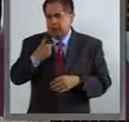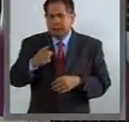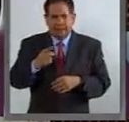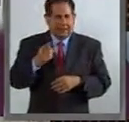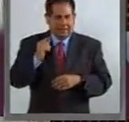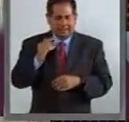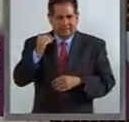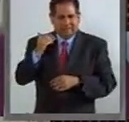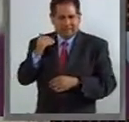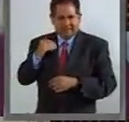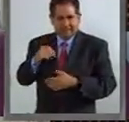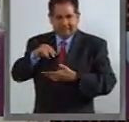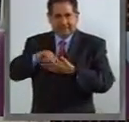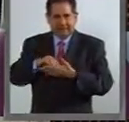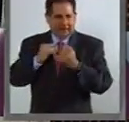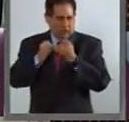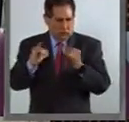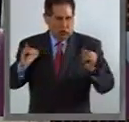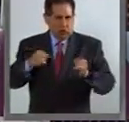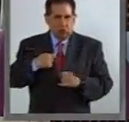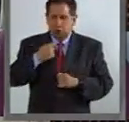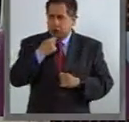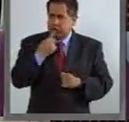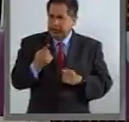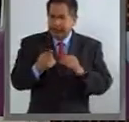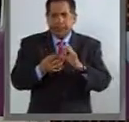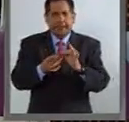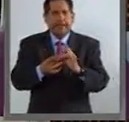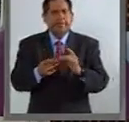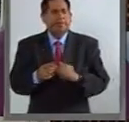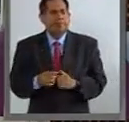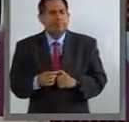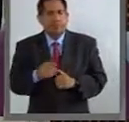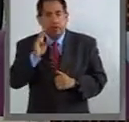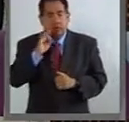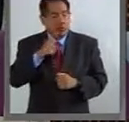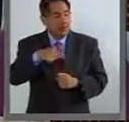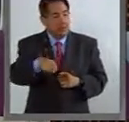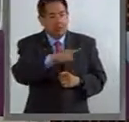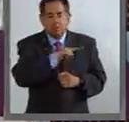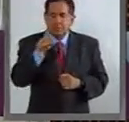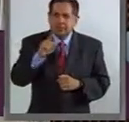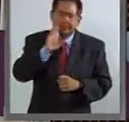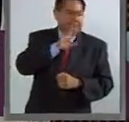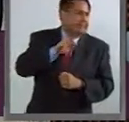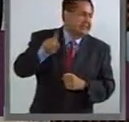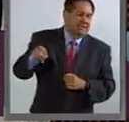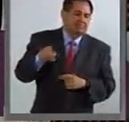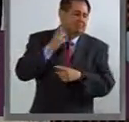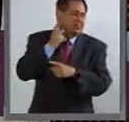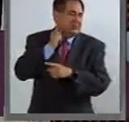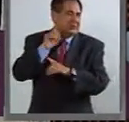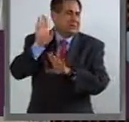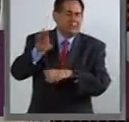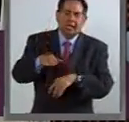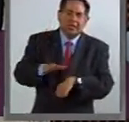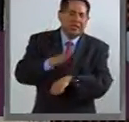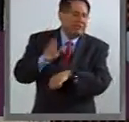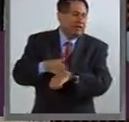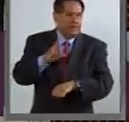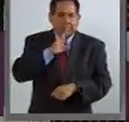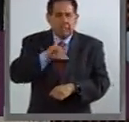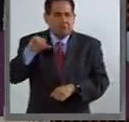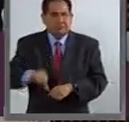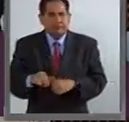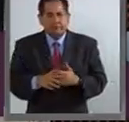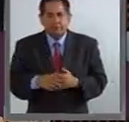mi intervención durante la inauguración, estamos muy mal evaluados los legisladores, no importa